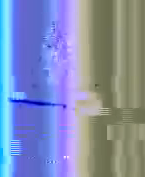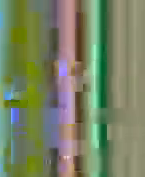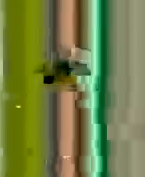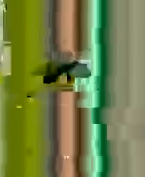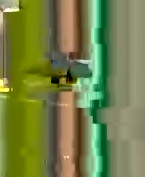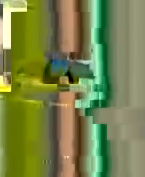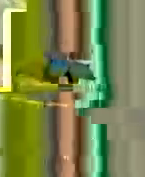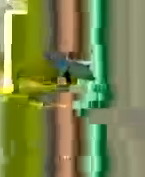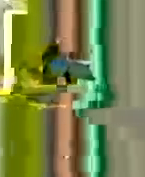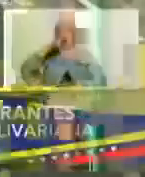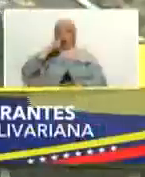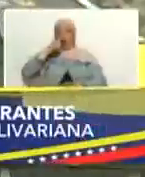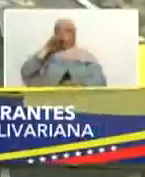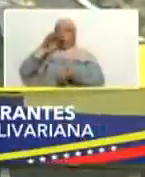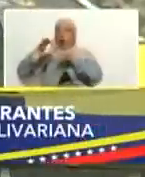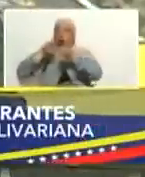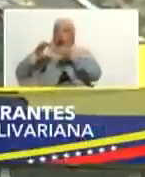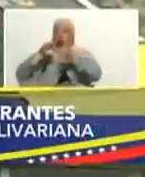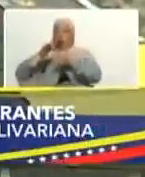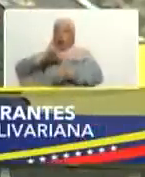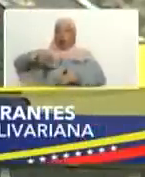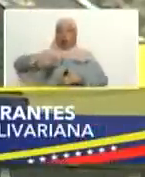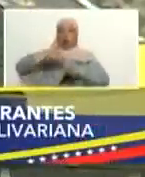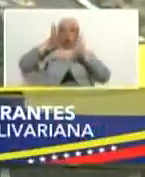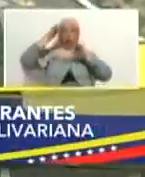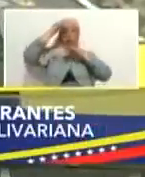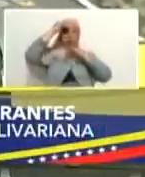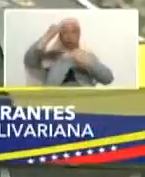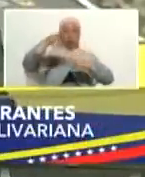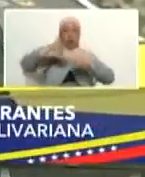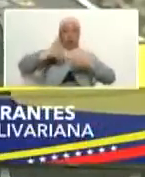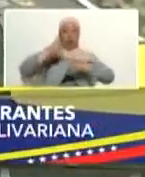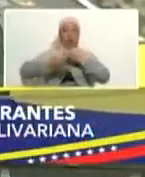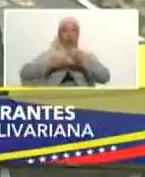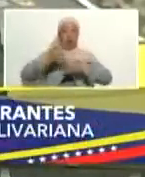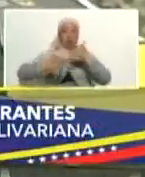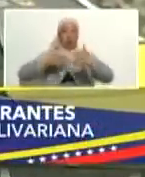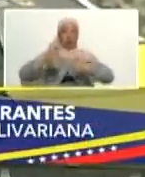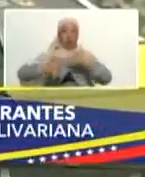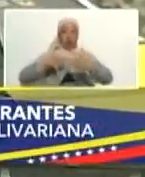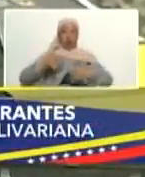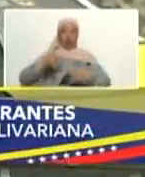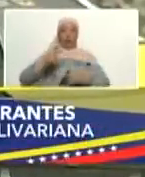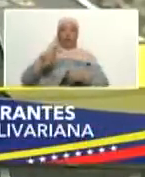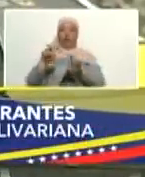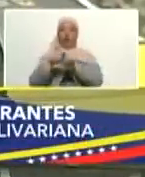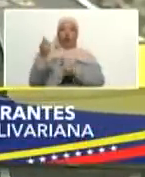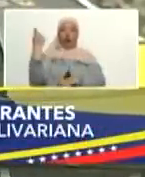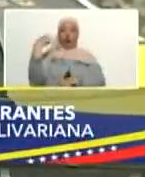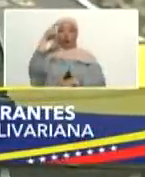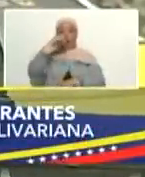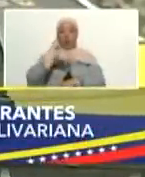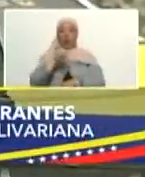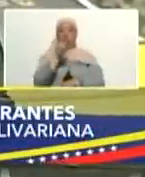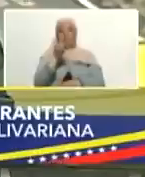orden, que un día como hoy, 28 de diciembre del año pasado, 2021, nos